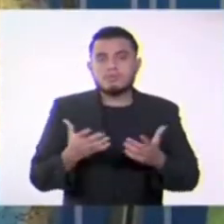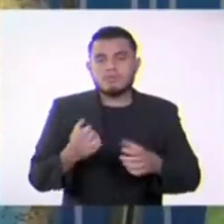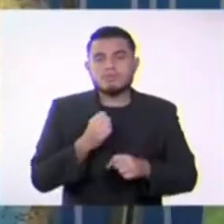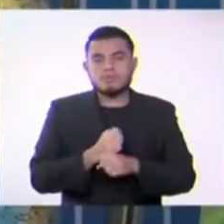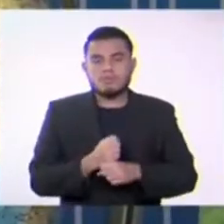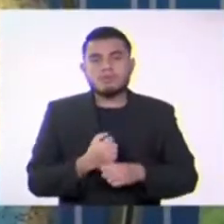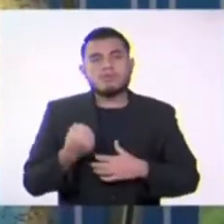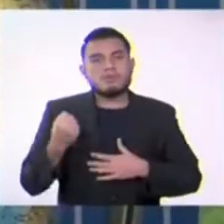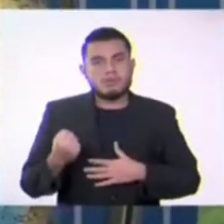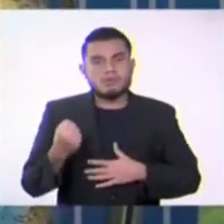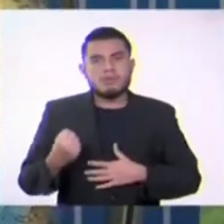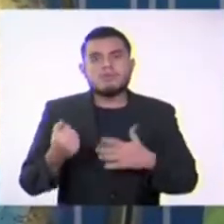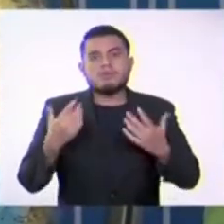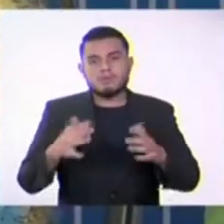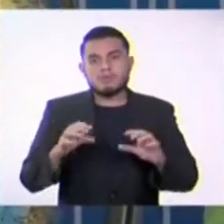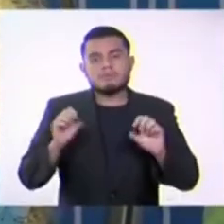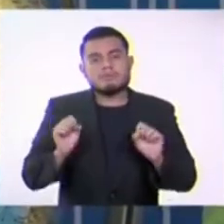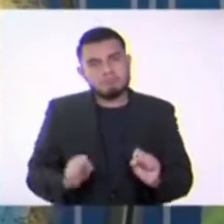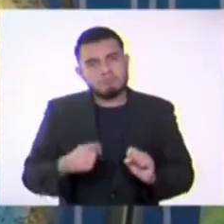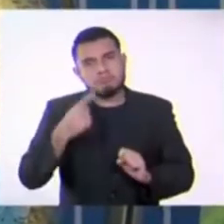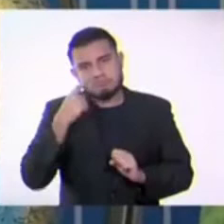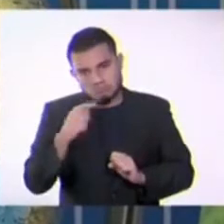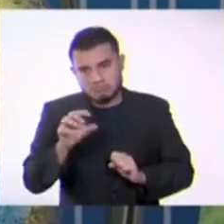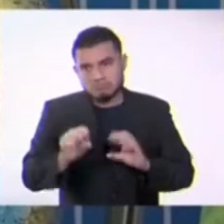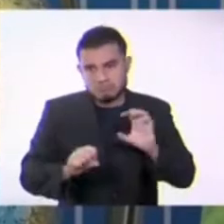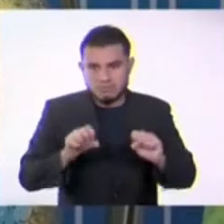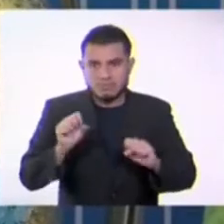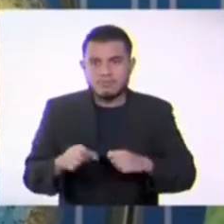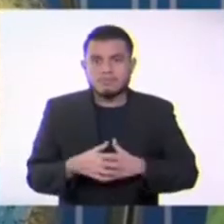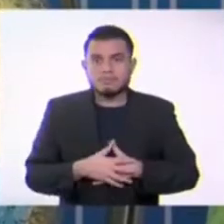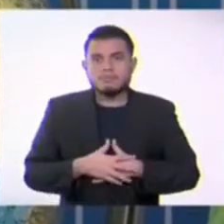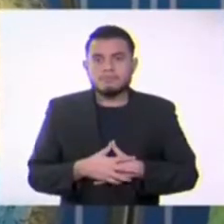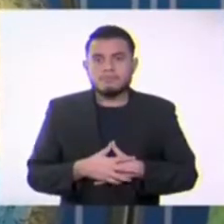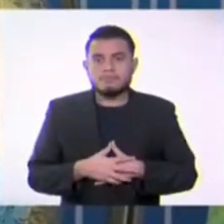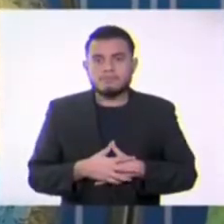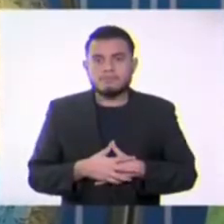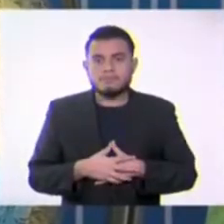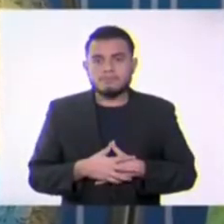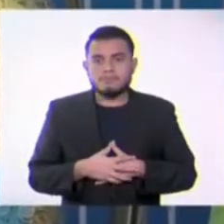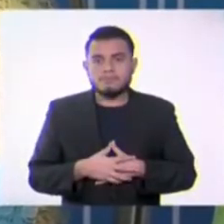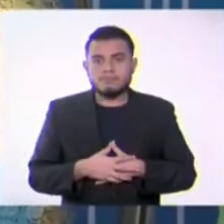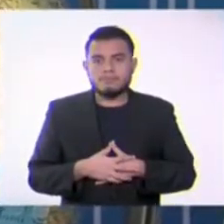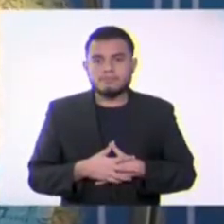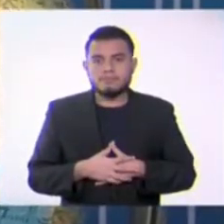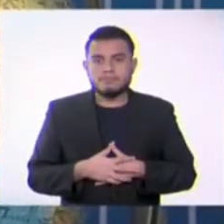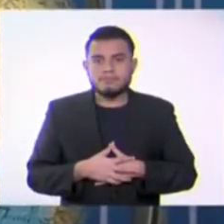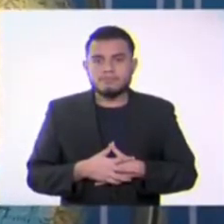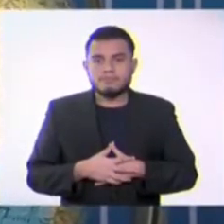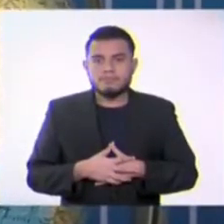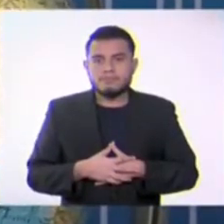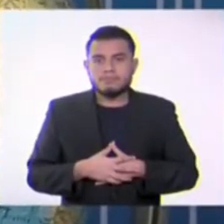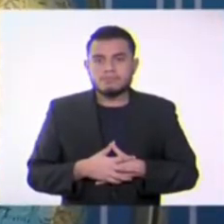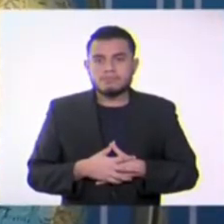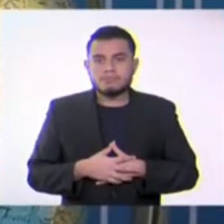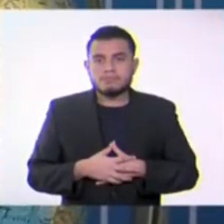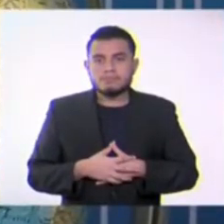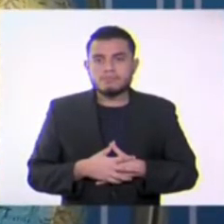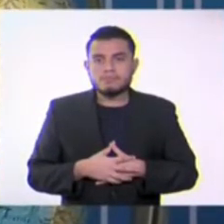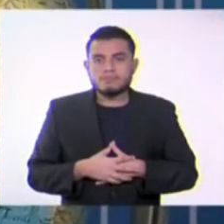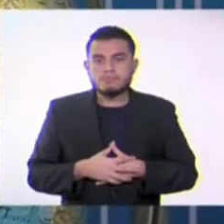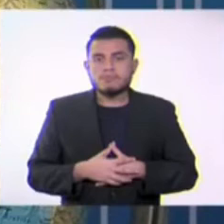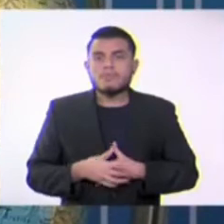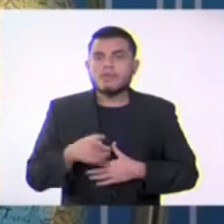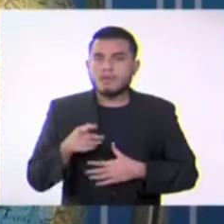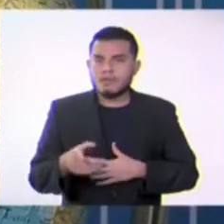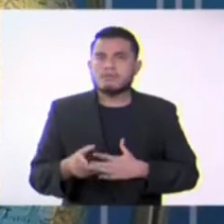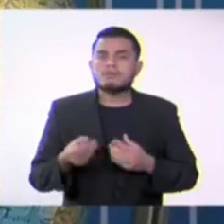los estudiantes han podido identificar, ¿verdad? Así Correcto. es. Y ese tratado, Candy, ¿cómo viene